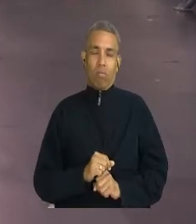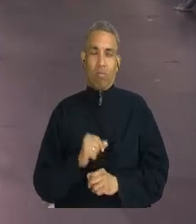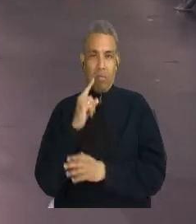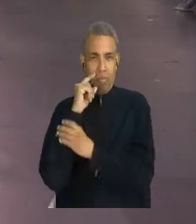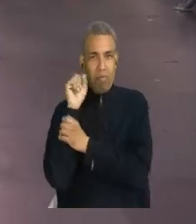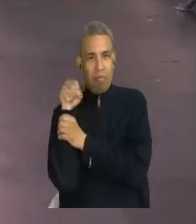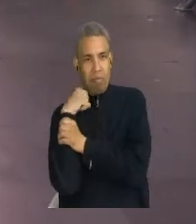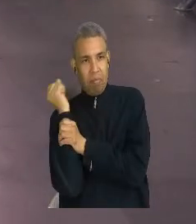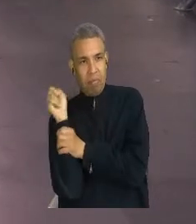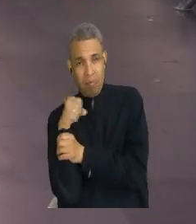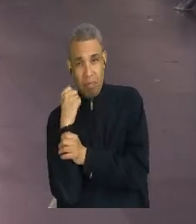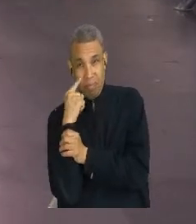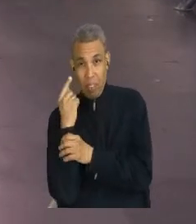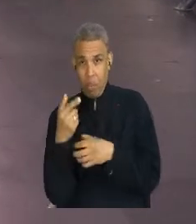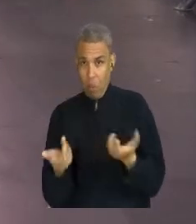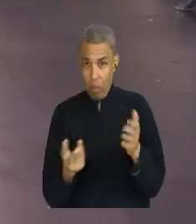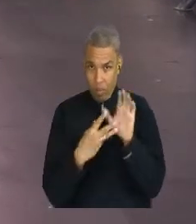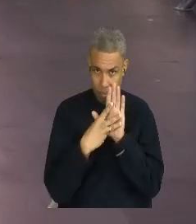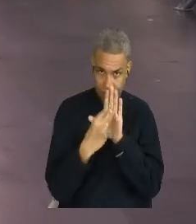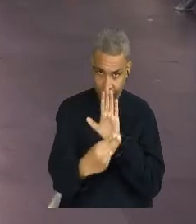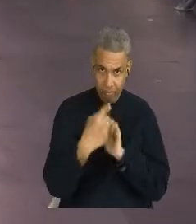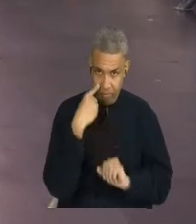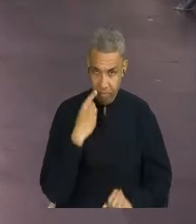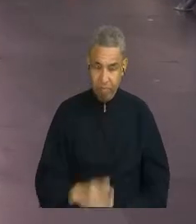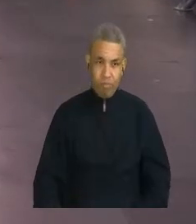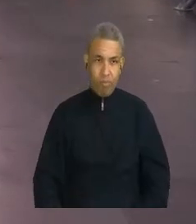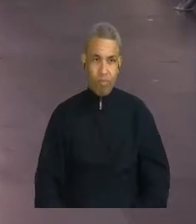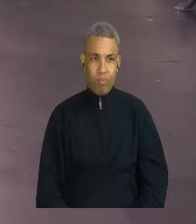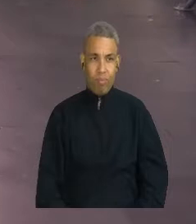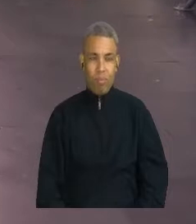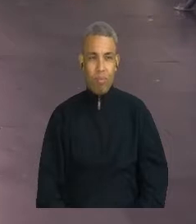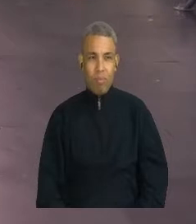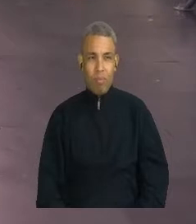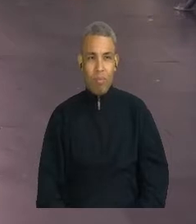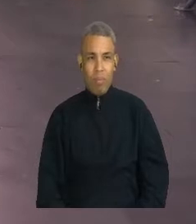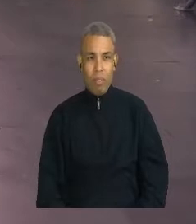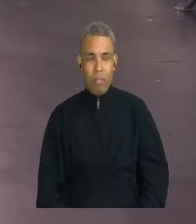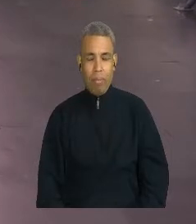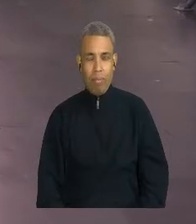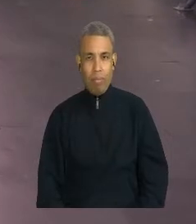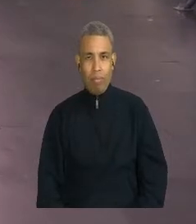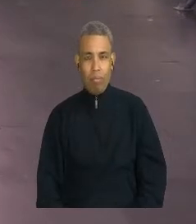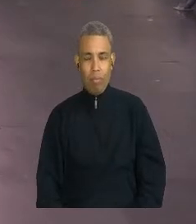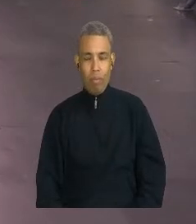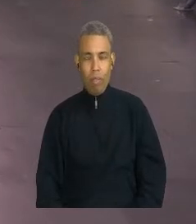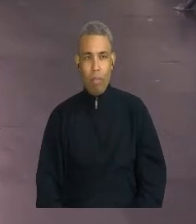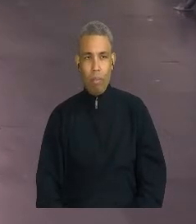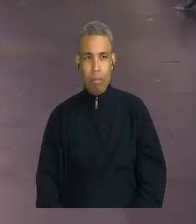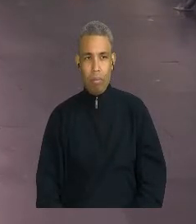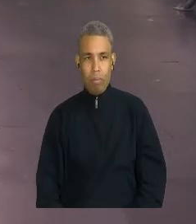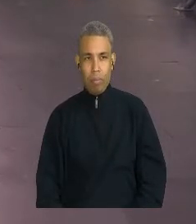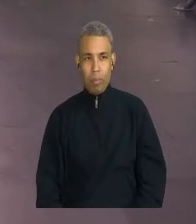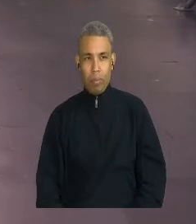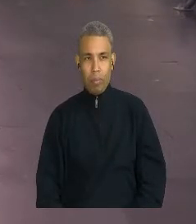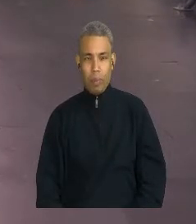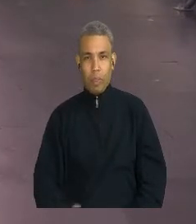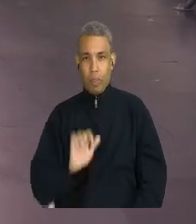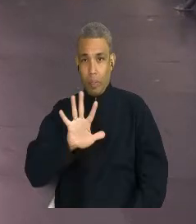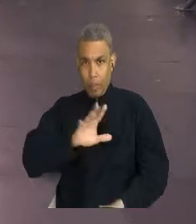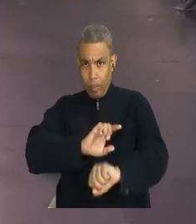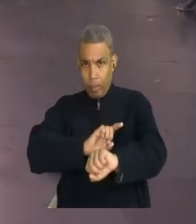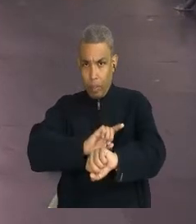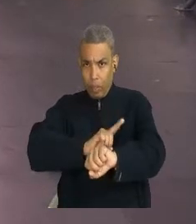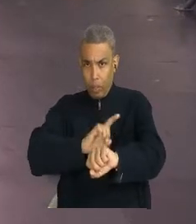empezar a cruzar los dedos, vamos a estirarlo al frente y lo que vamos a hacer es sacar la cadera un poquito hacia atrás. Contamos 5 segundos,